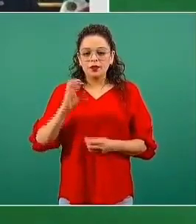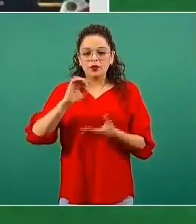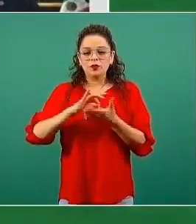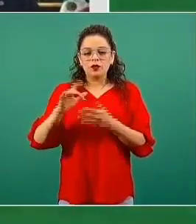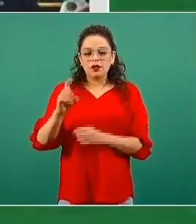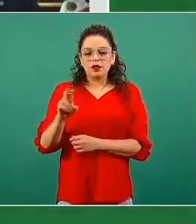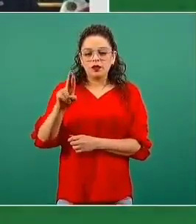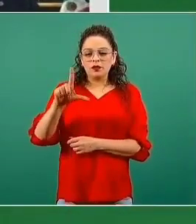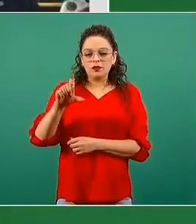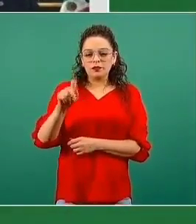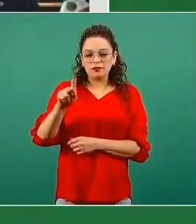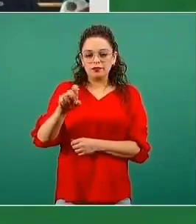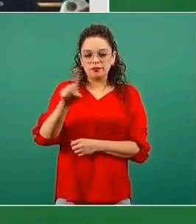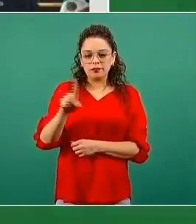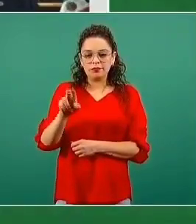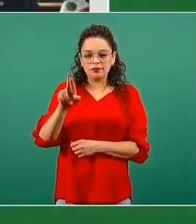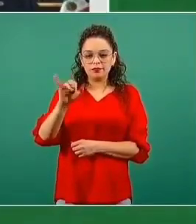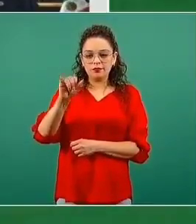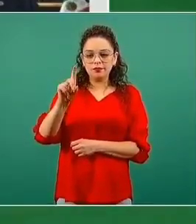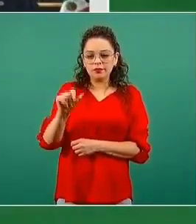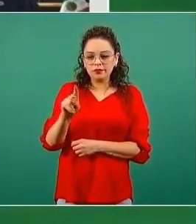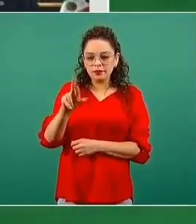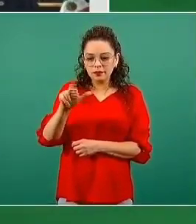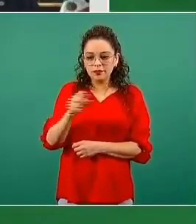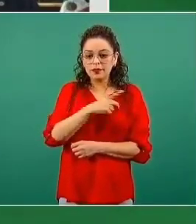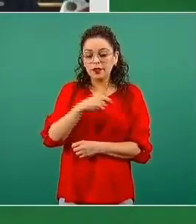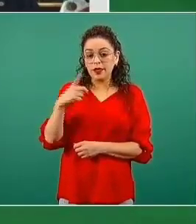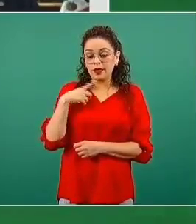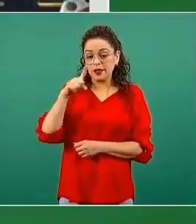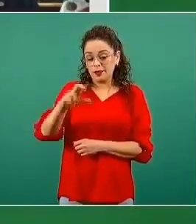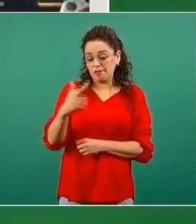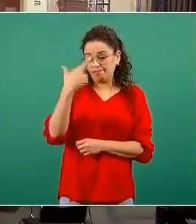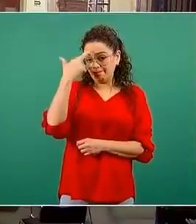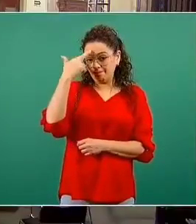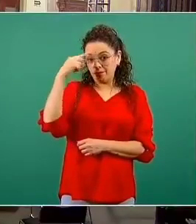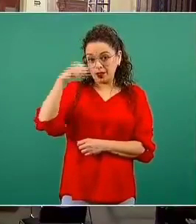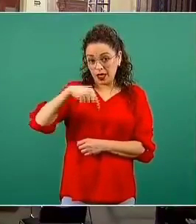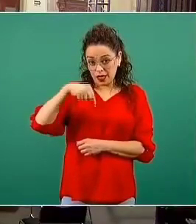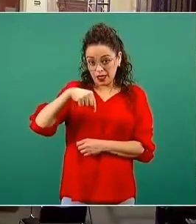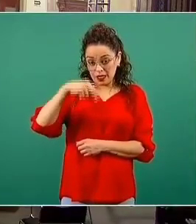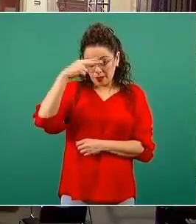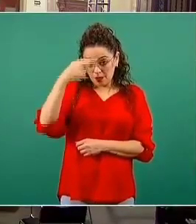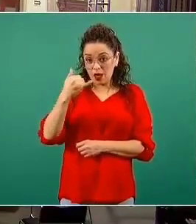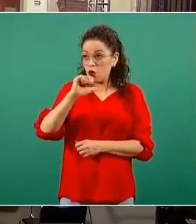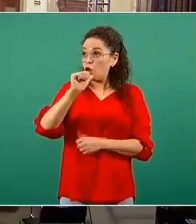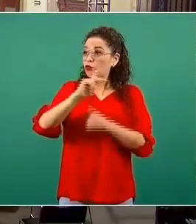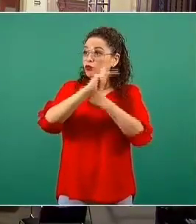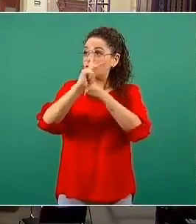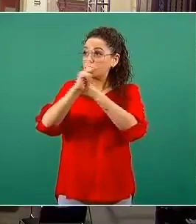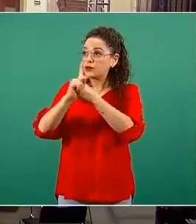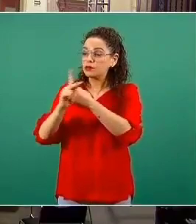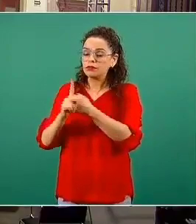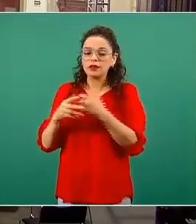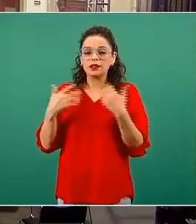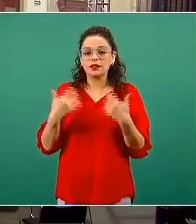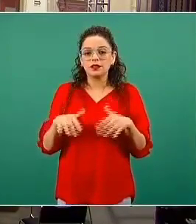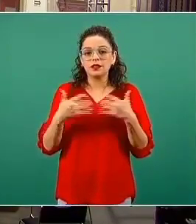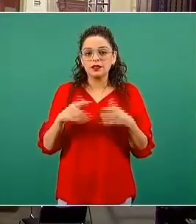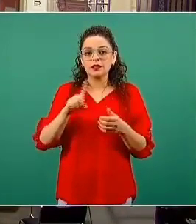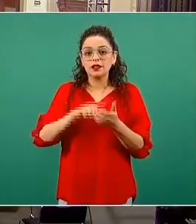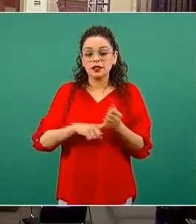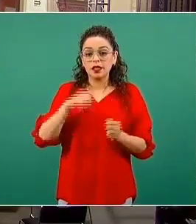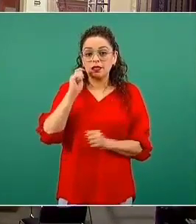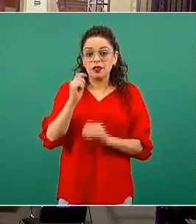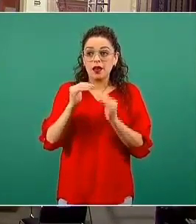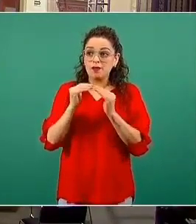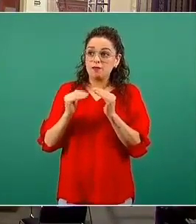doctor López Ridaura. Hay que recordar que México, al igual que muchos países de la región, presentaban al momento de la pandemia un alto